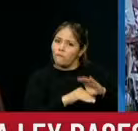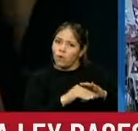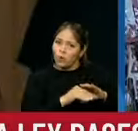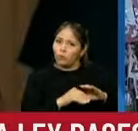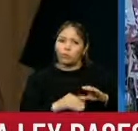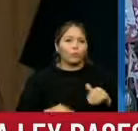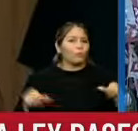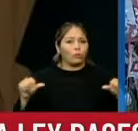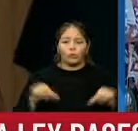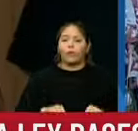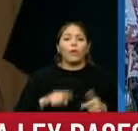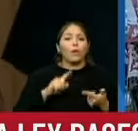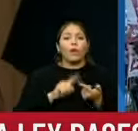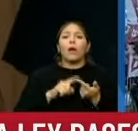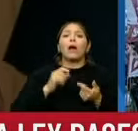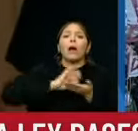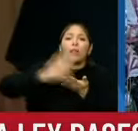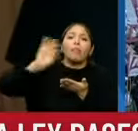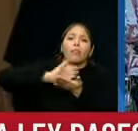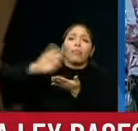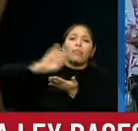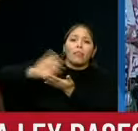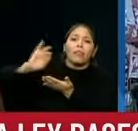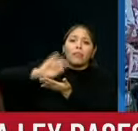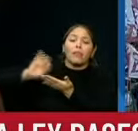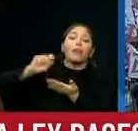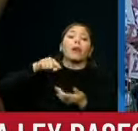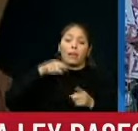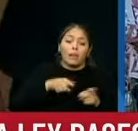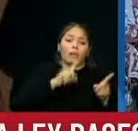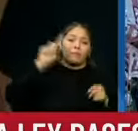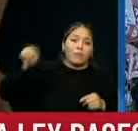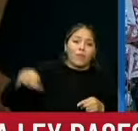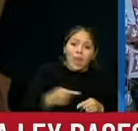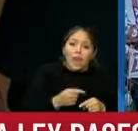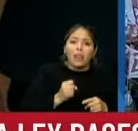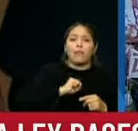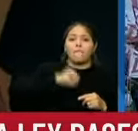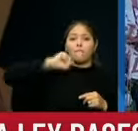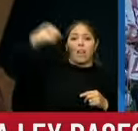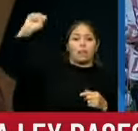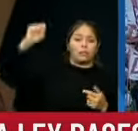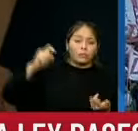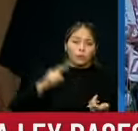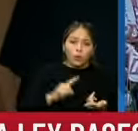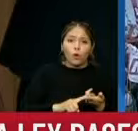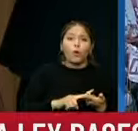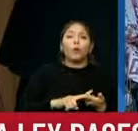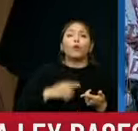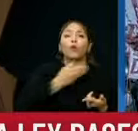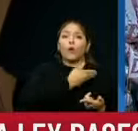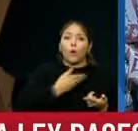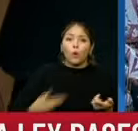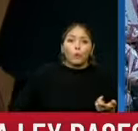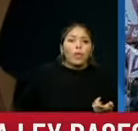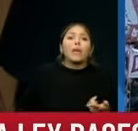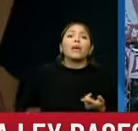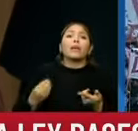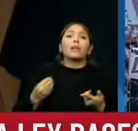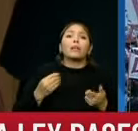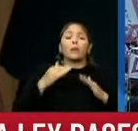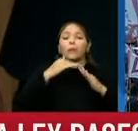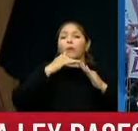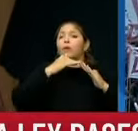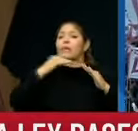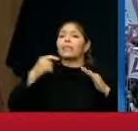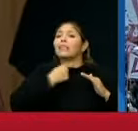por una especie de manga que te rociaba toda la ropa. Exacto, un desinfectante. Las cabinas. Bueno, yo con todo respeto para el doctor Menem, para el señor